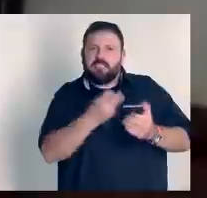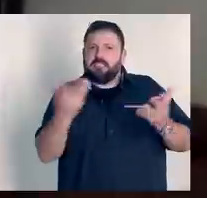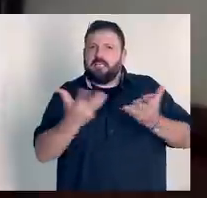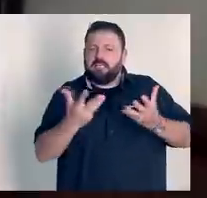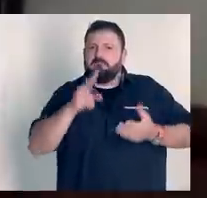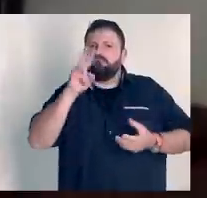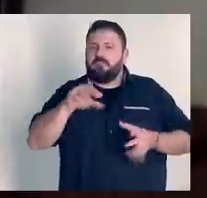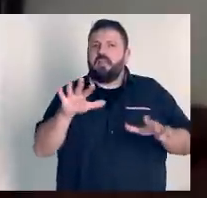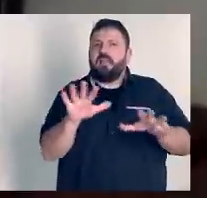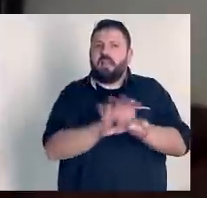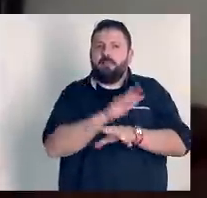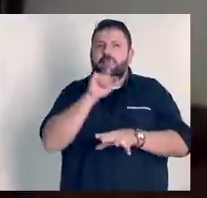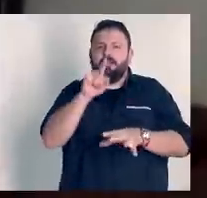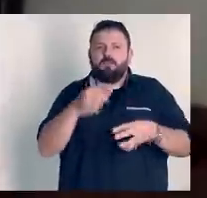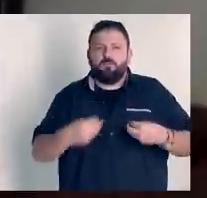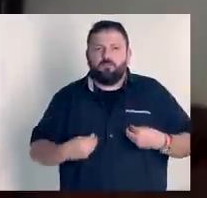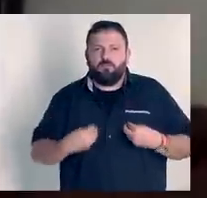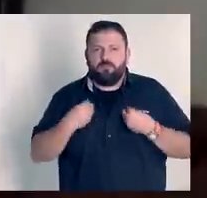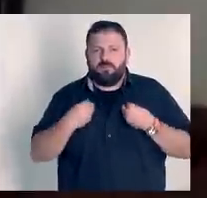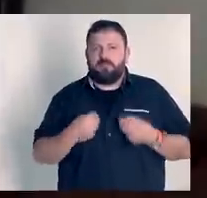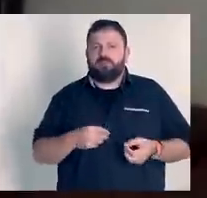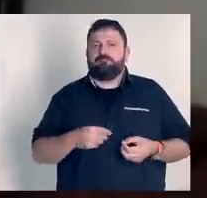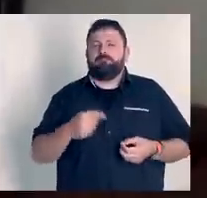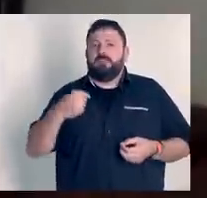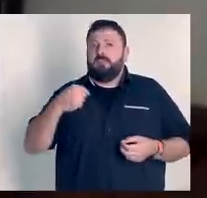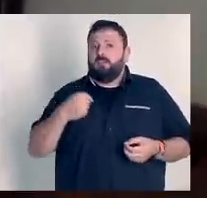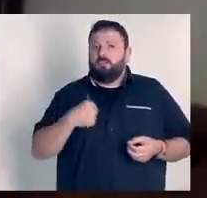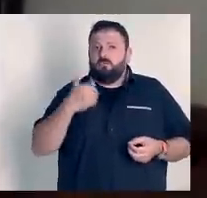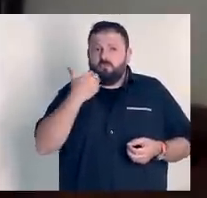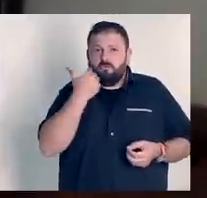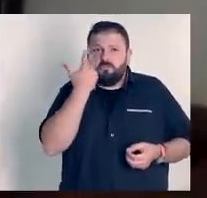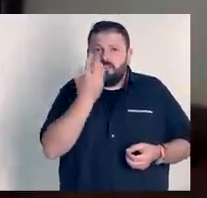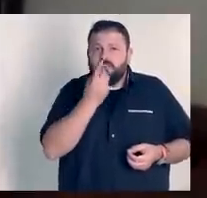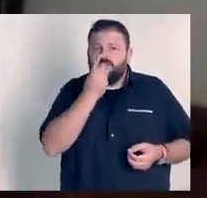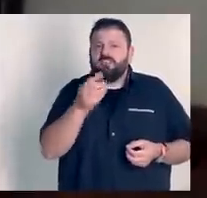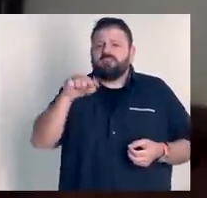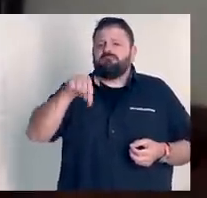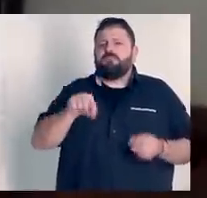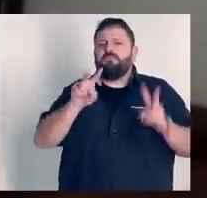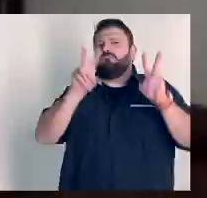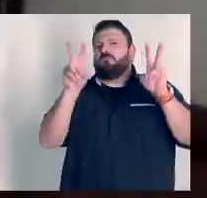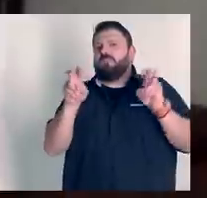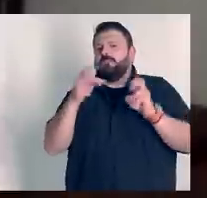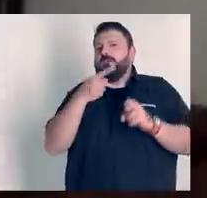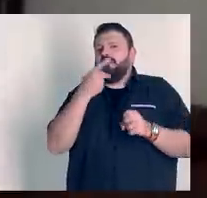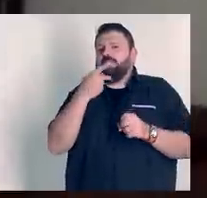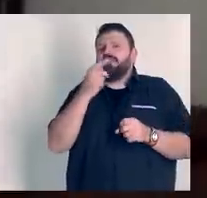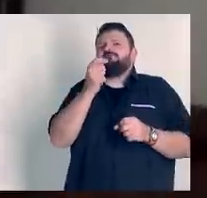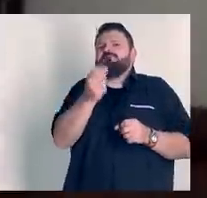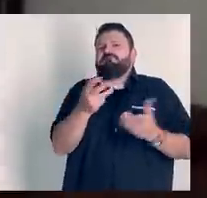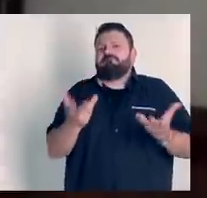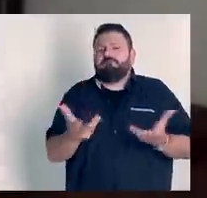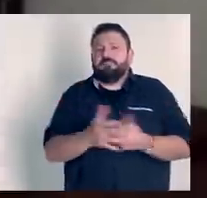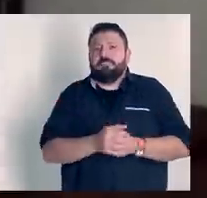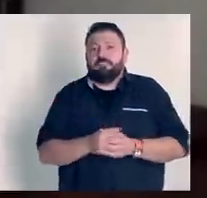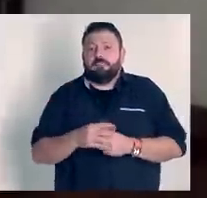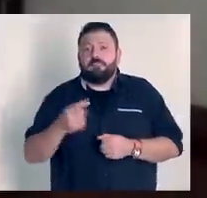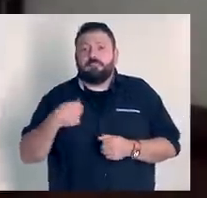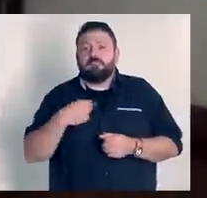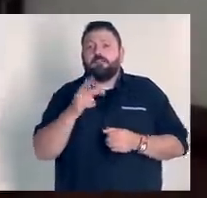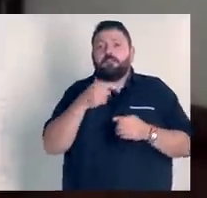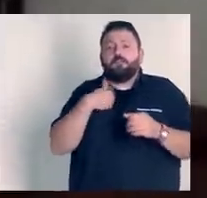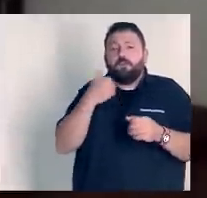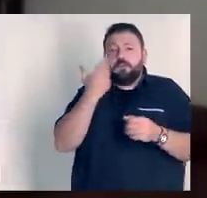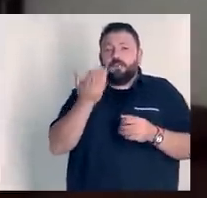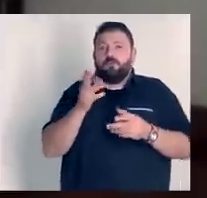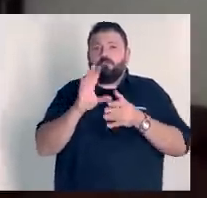se empiece a transformar. Quiero decirles que el tema que hoy me toca platicar es un tema, y es el ABC de lo que